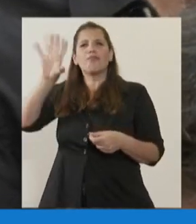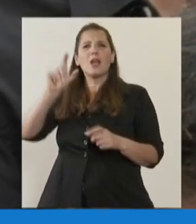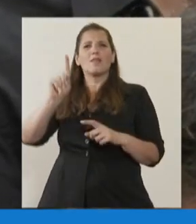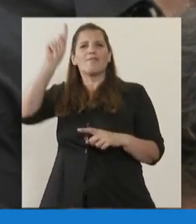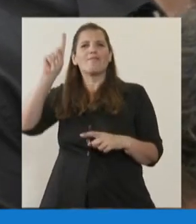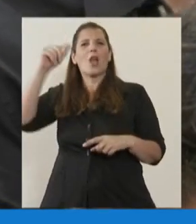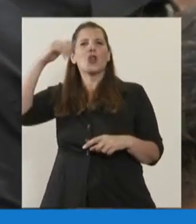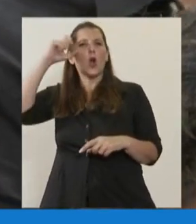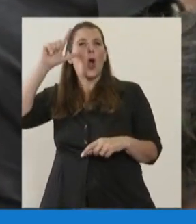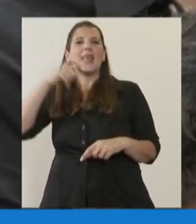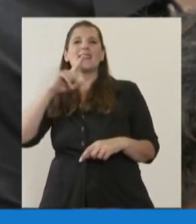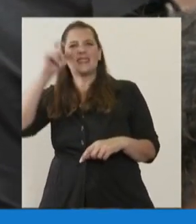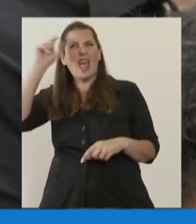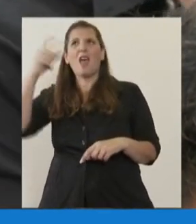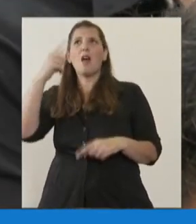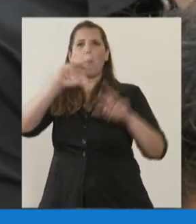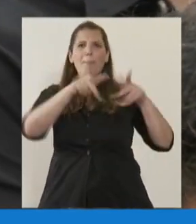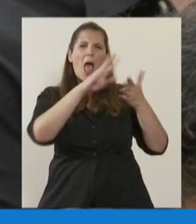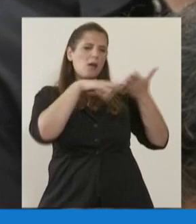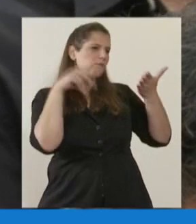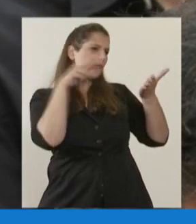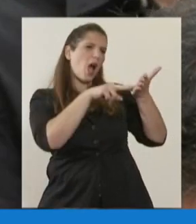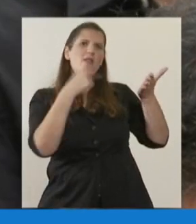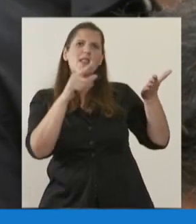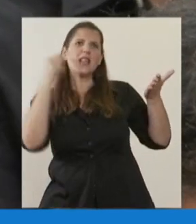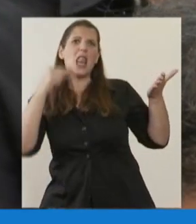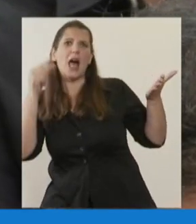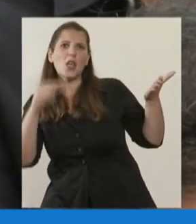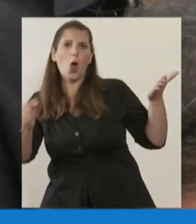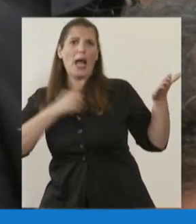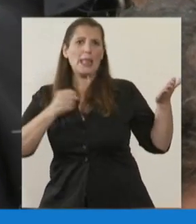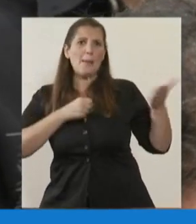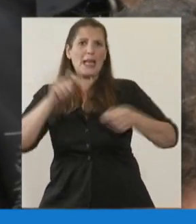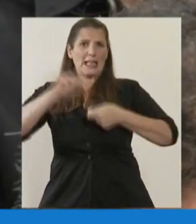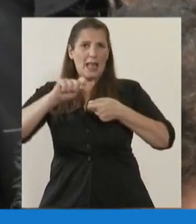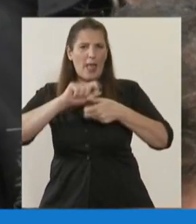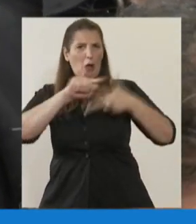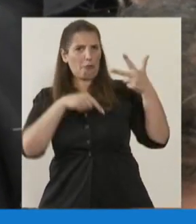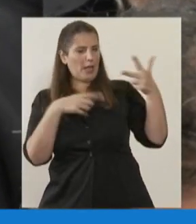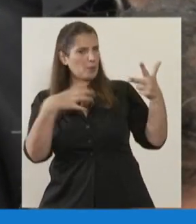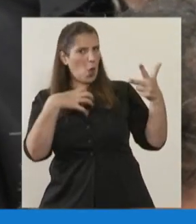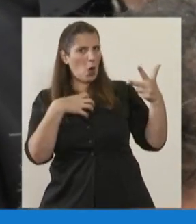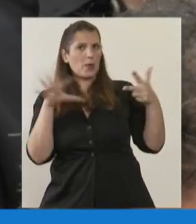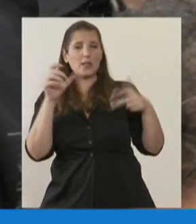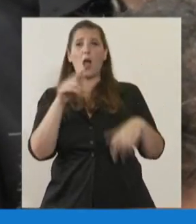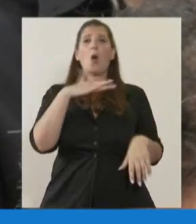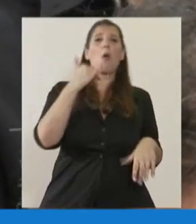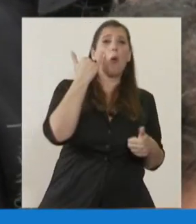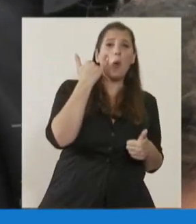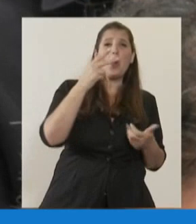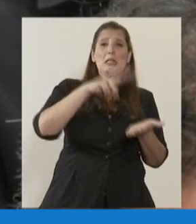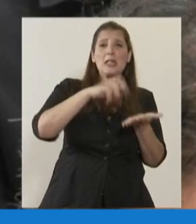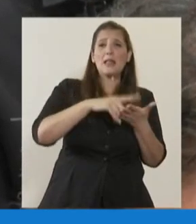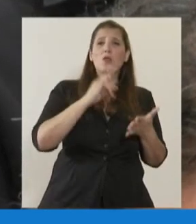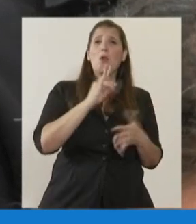noroeste. En la planificación aparecen las provincias de La Rioja, Catamarca y Santiago del Estero, y no Jujuy, Salta y Tucumán,